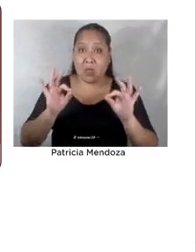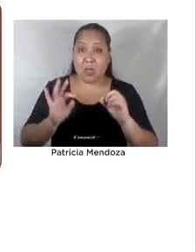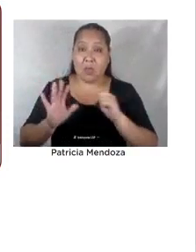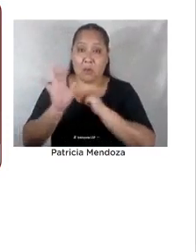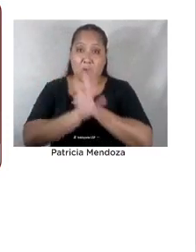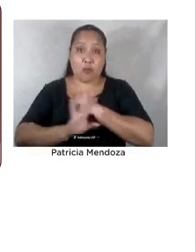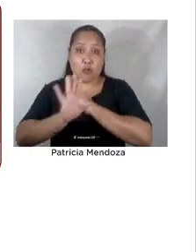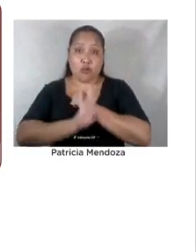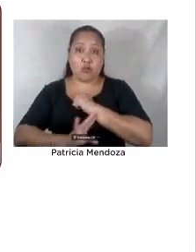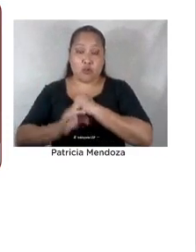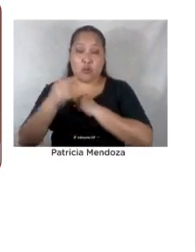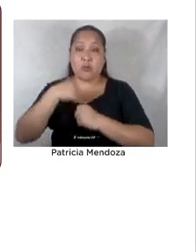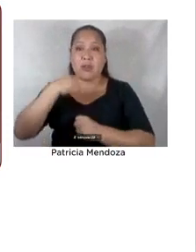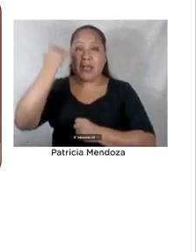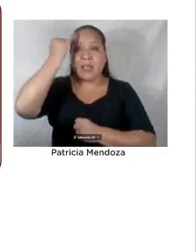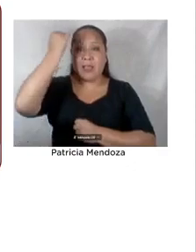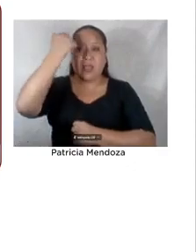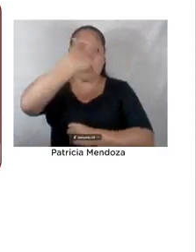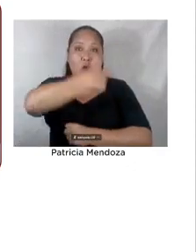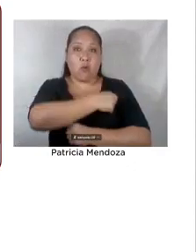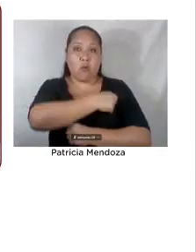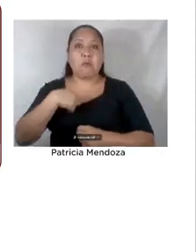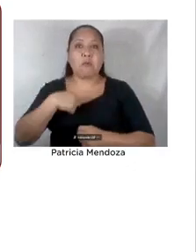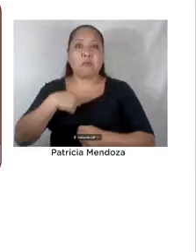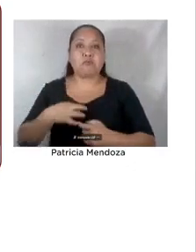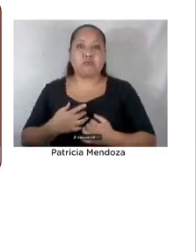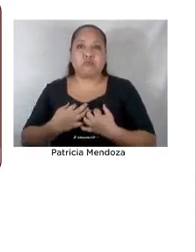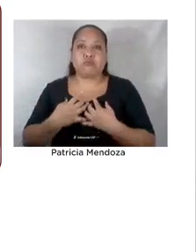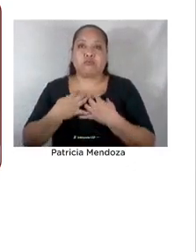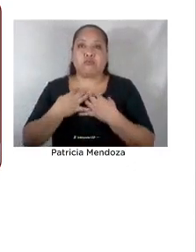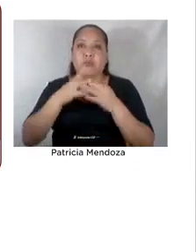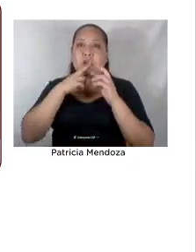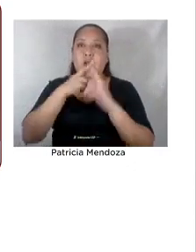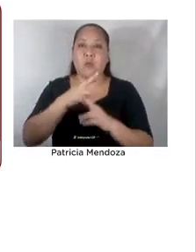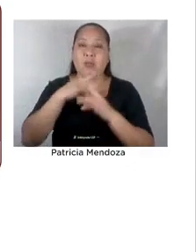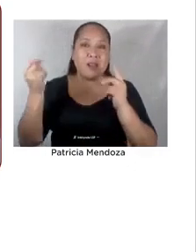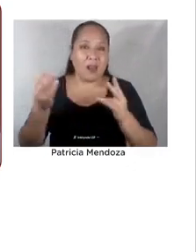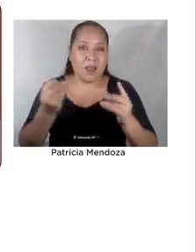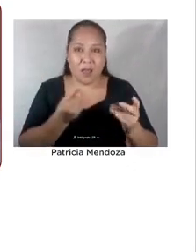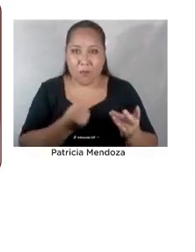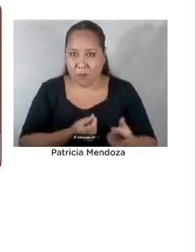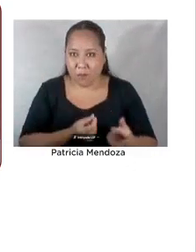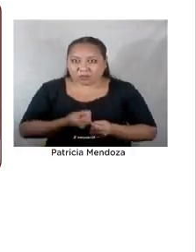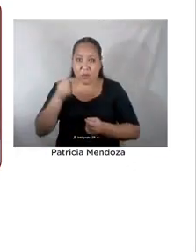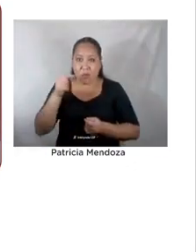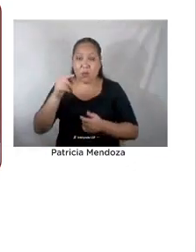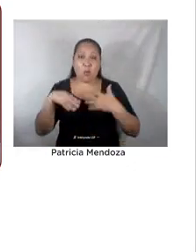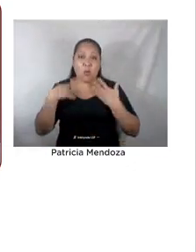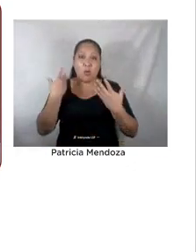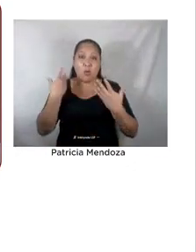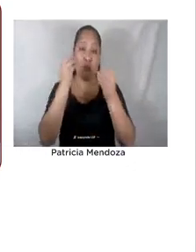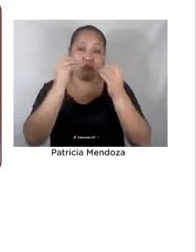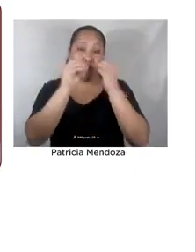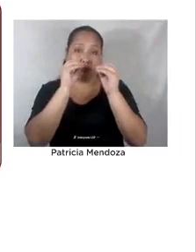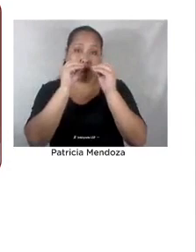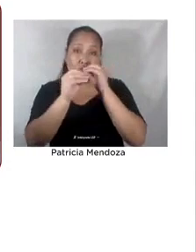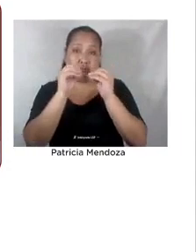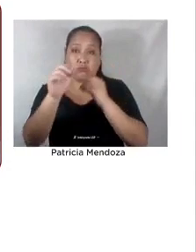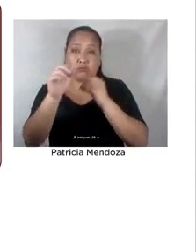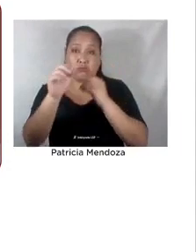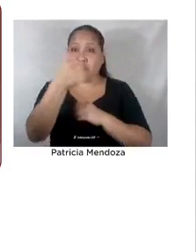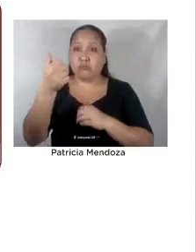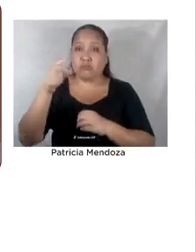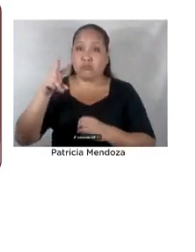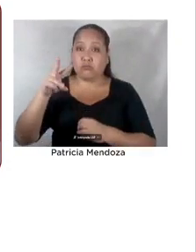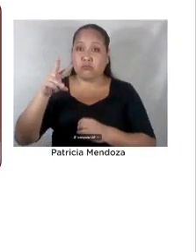la idea de la vacuna es estimular ese sistema inmunológico para que responda rápidamente y pueda enfrentar otros virus que entren en